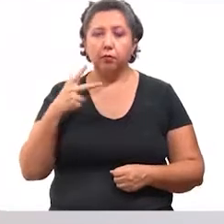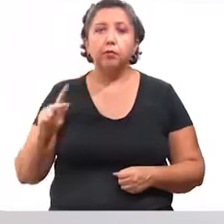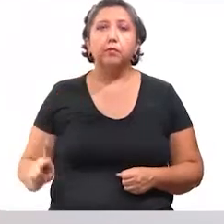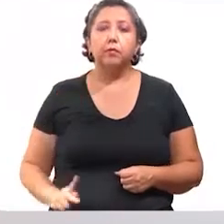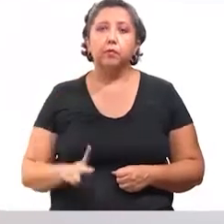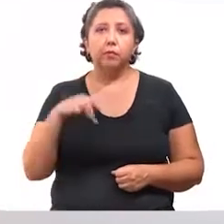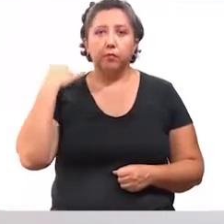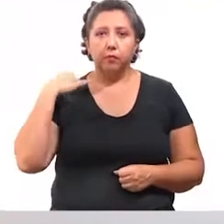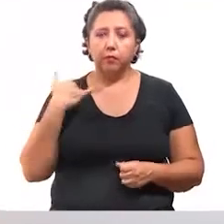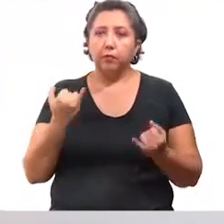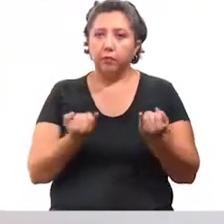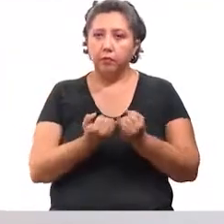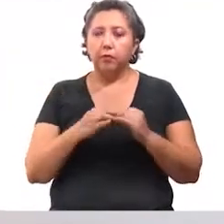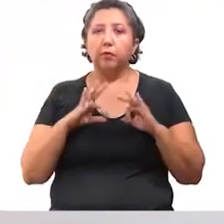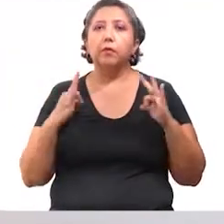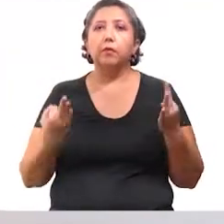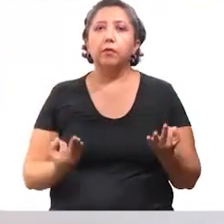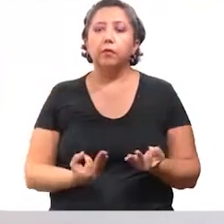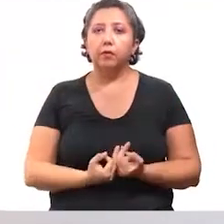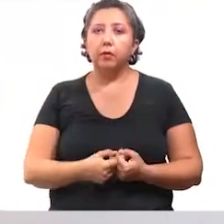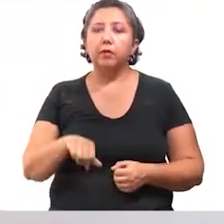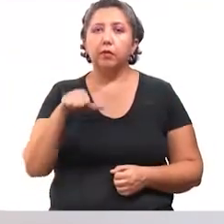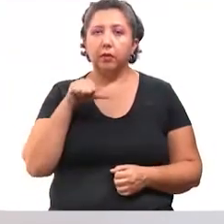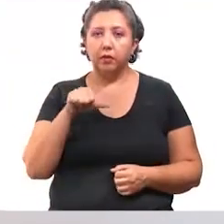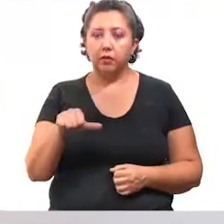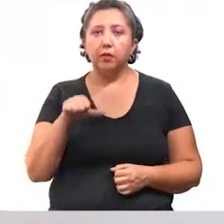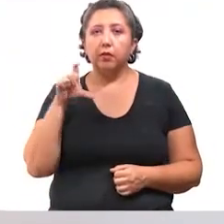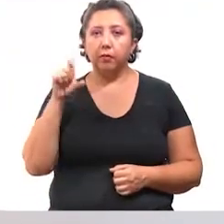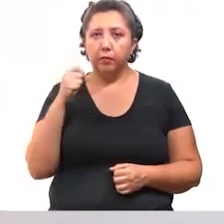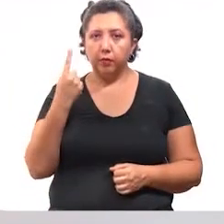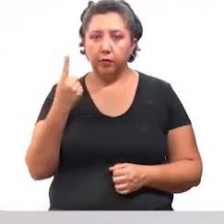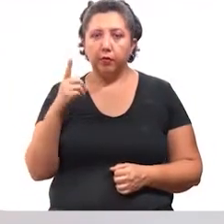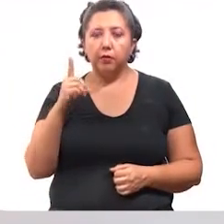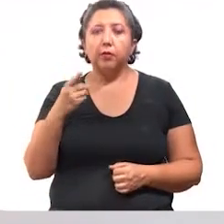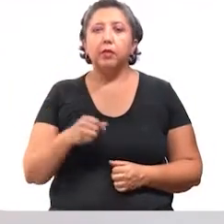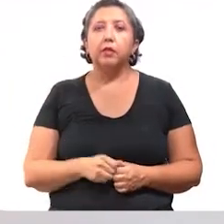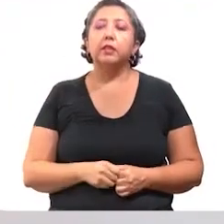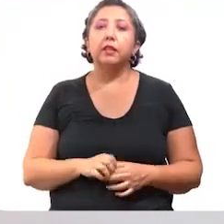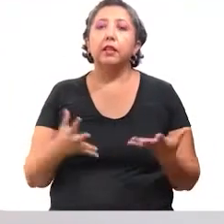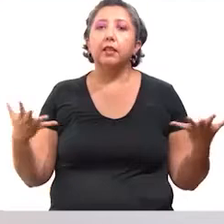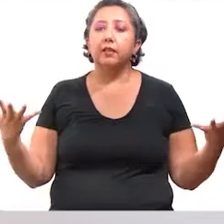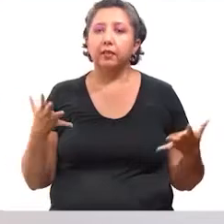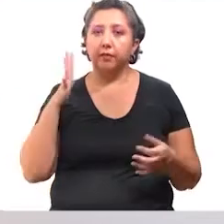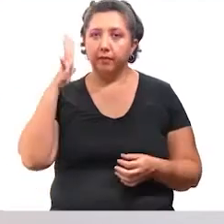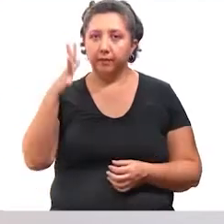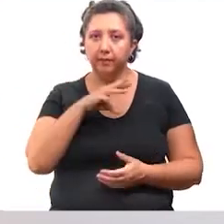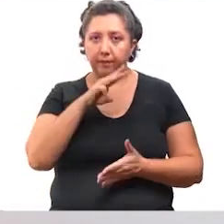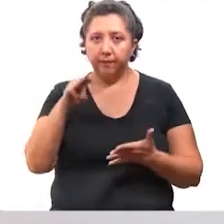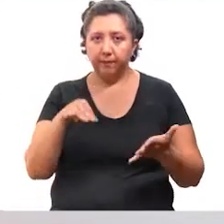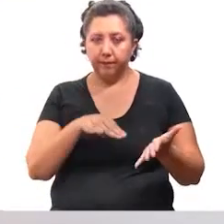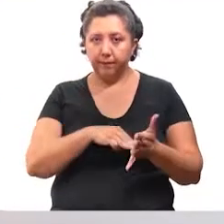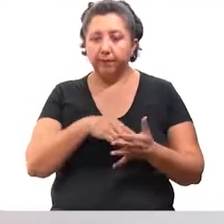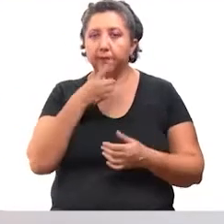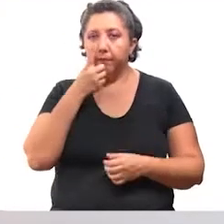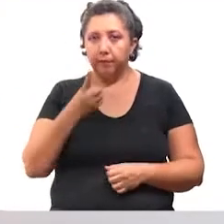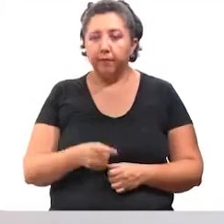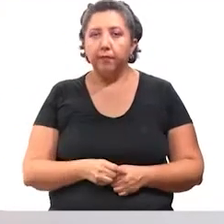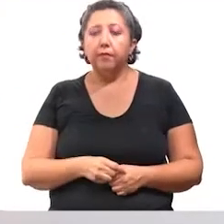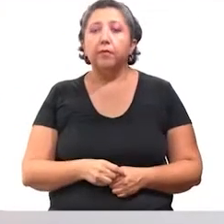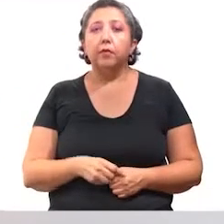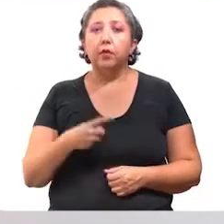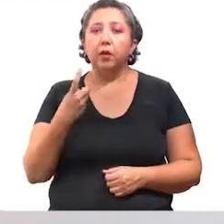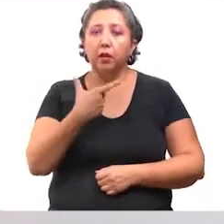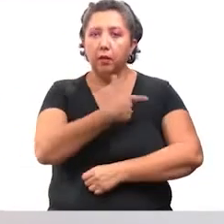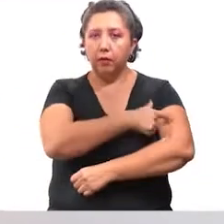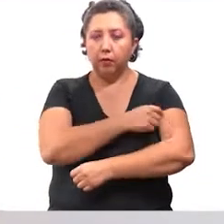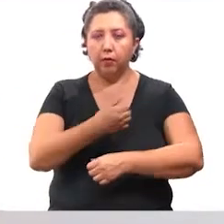de Yucatán. De igual forma, del 16 al 21 de diciembre se llevará a cabo en Mérida la aplicación del refuerzo